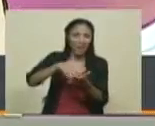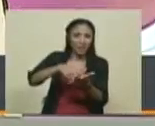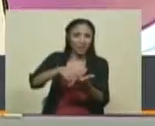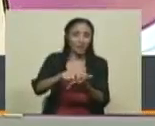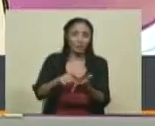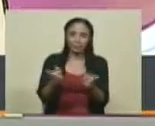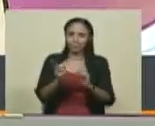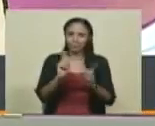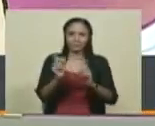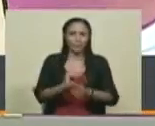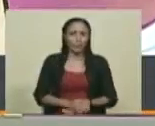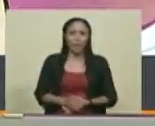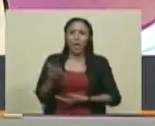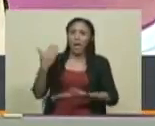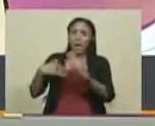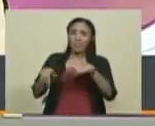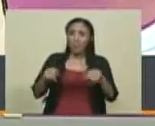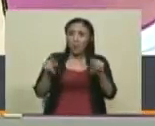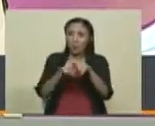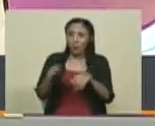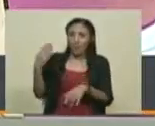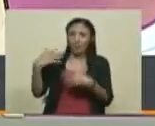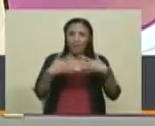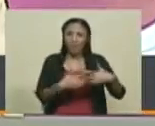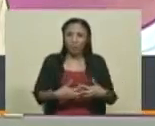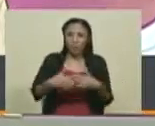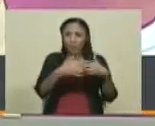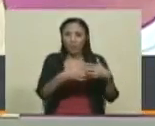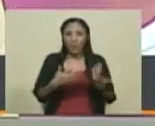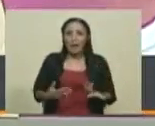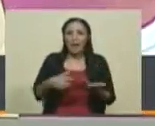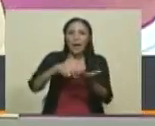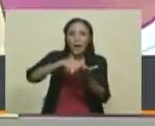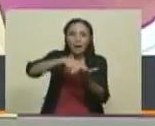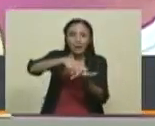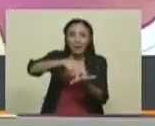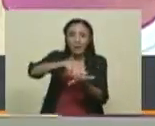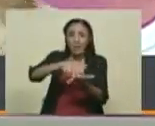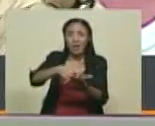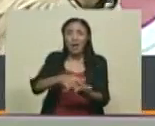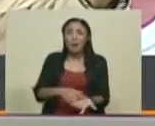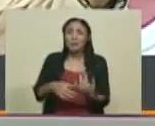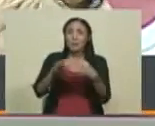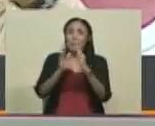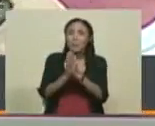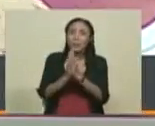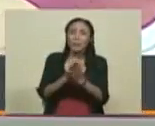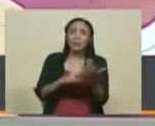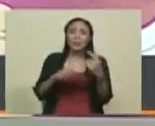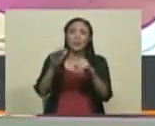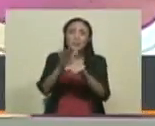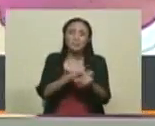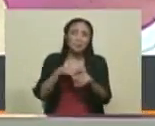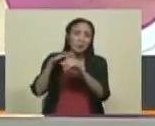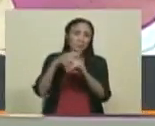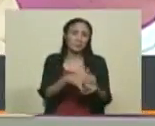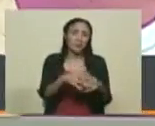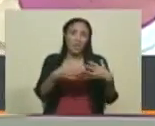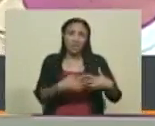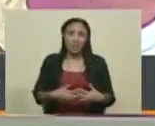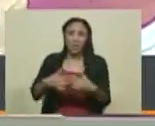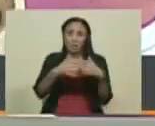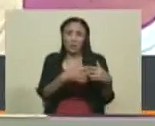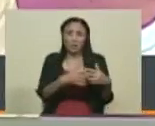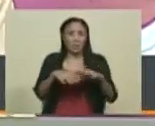ofrecemos la esclavitud del capitalismo, de la servidumbre, de la dominación imperialista sobre nuestro país, de